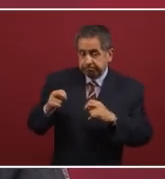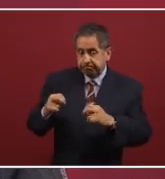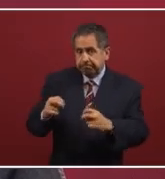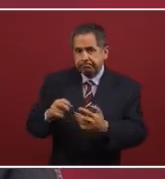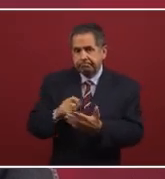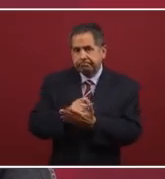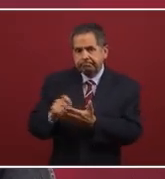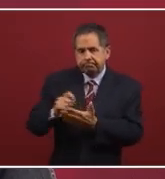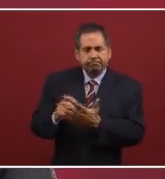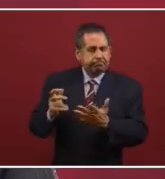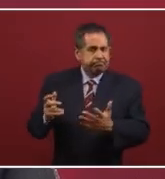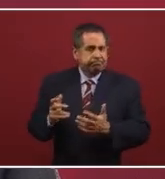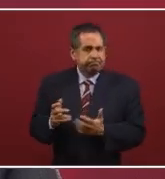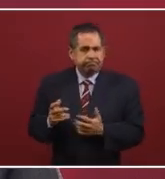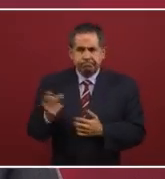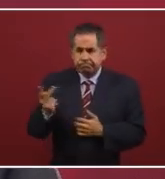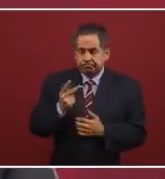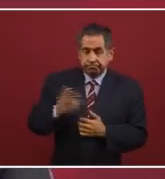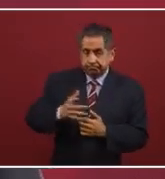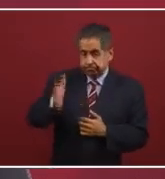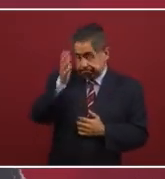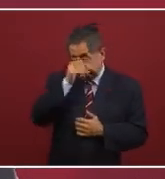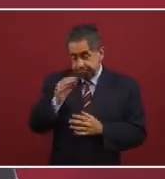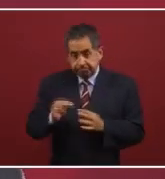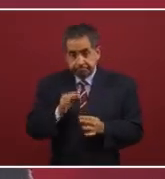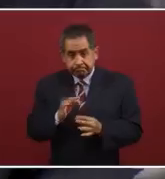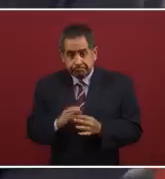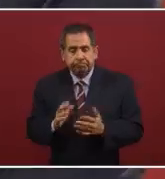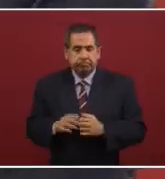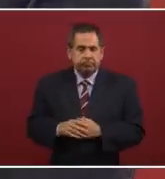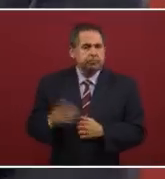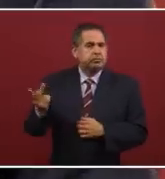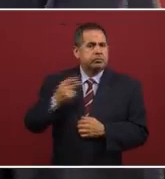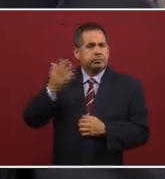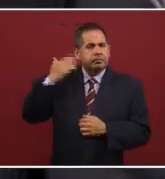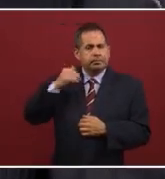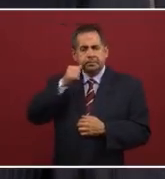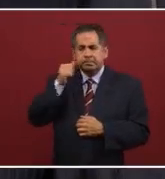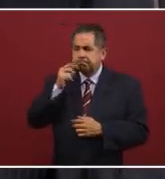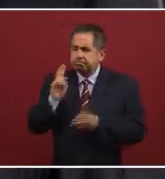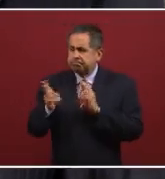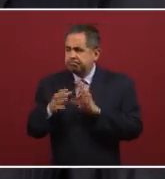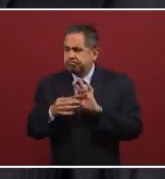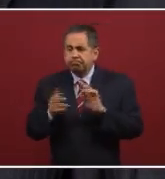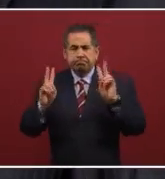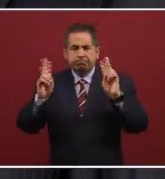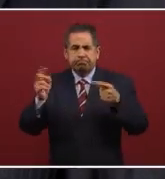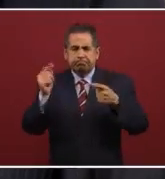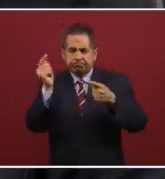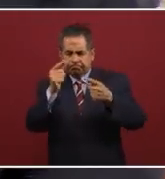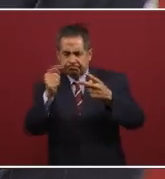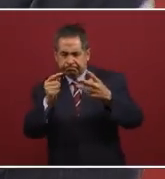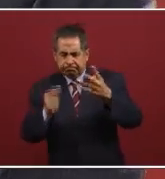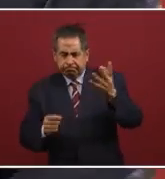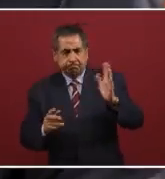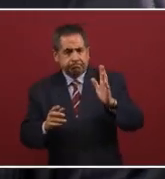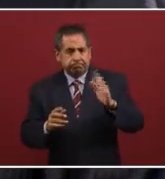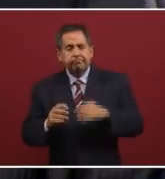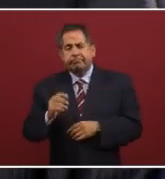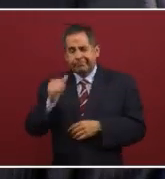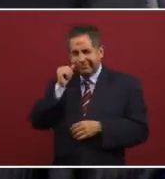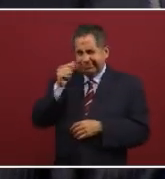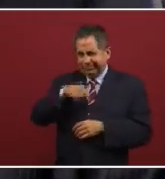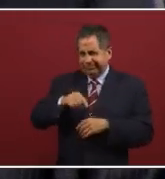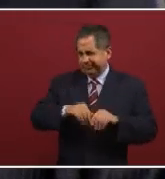se pongan de acuerdo. Se definieron los temas. Ayer hablé un poco de